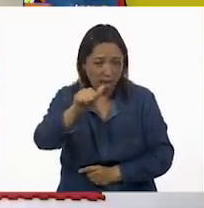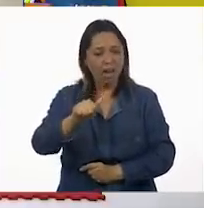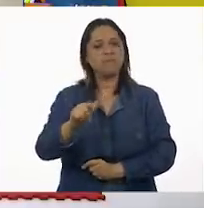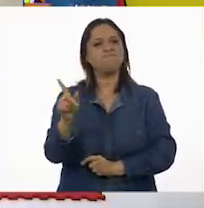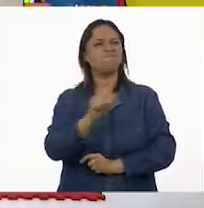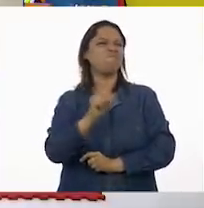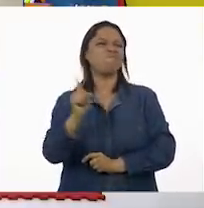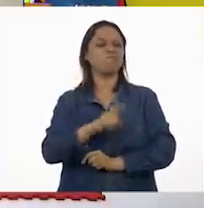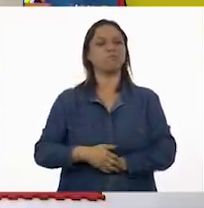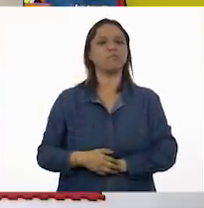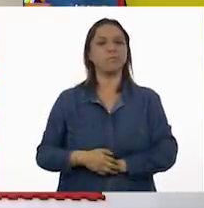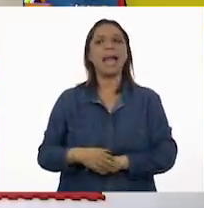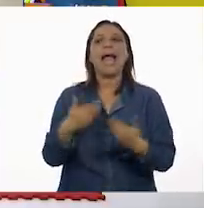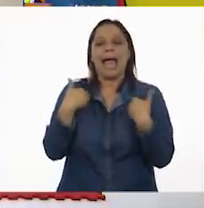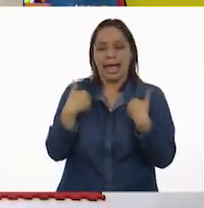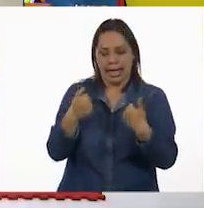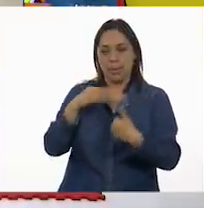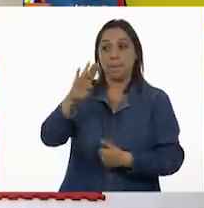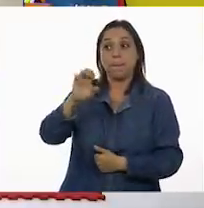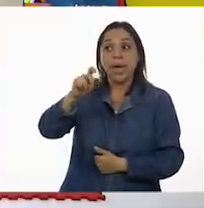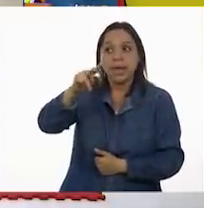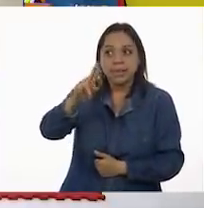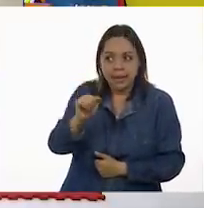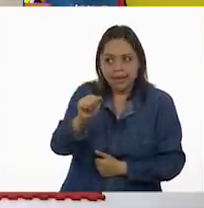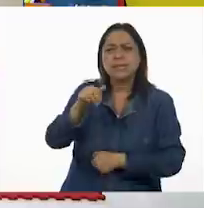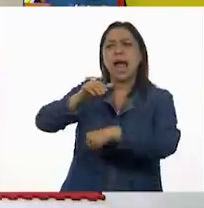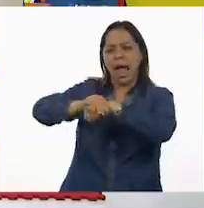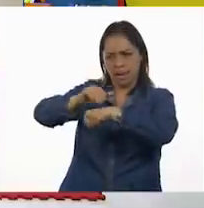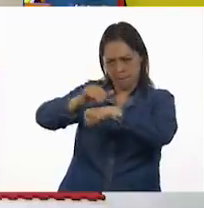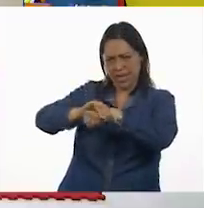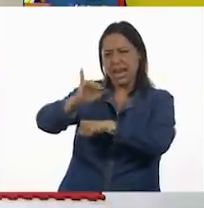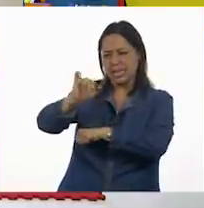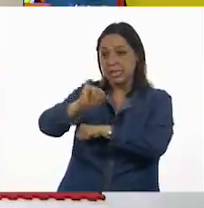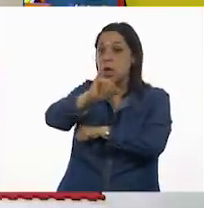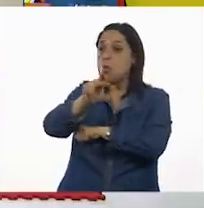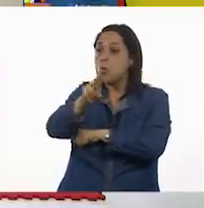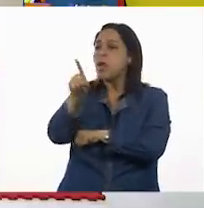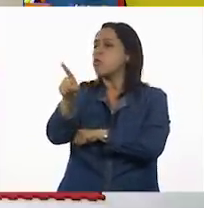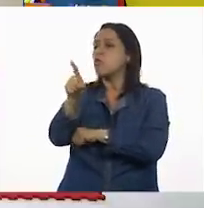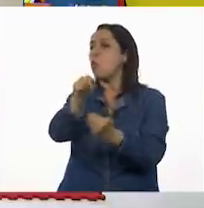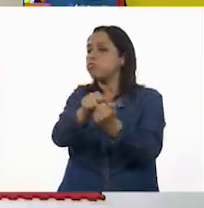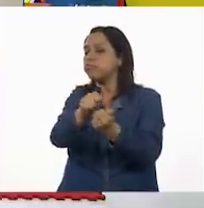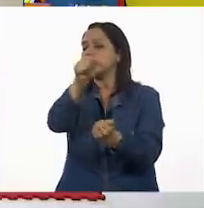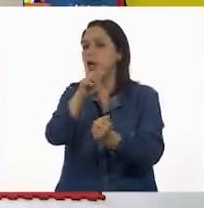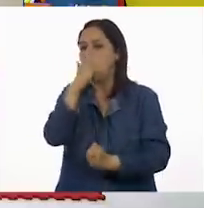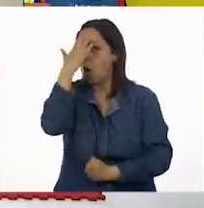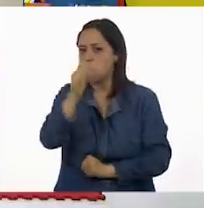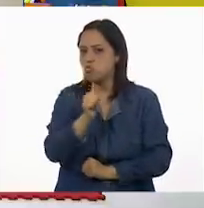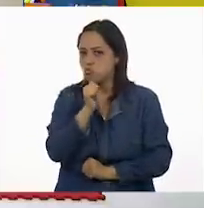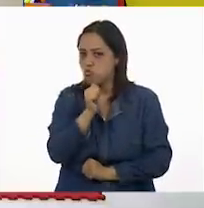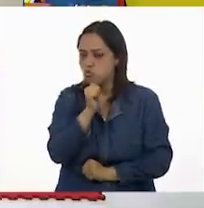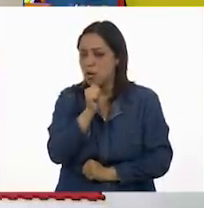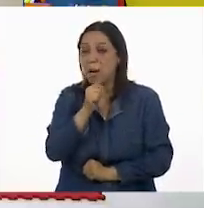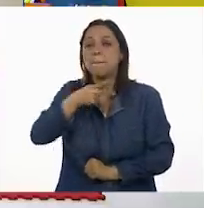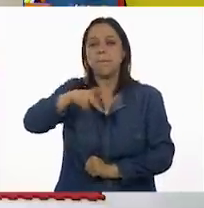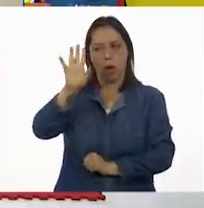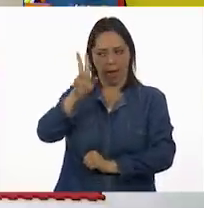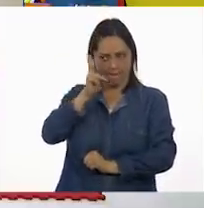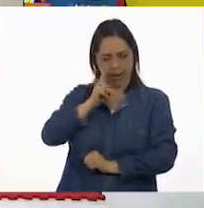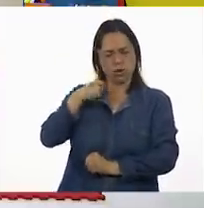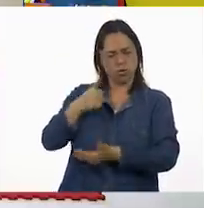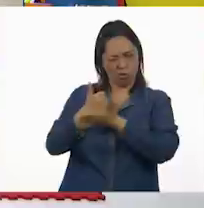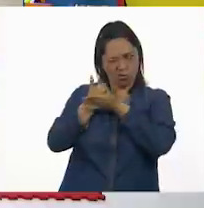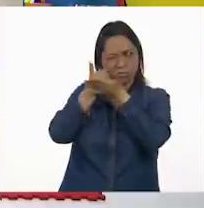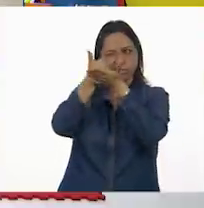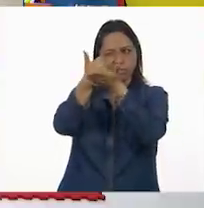Entiendo que Beatriz es tu amiga y que Julia es una persona que no conoces muy bien, pero a ver si te puedo ayudar con